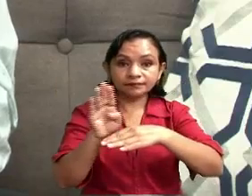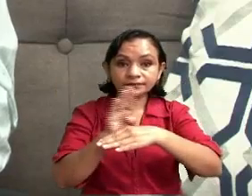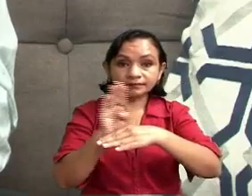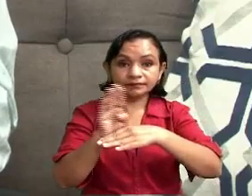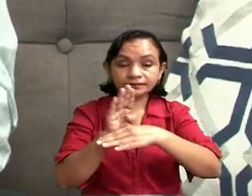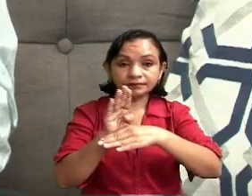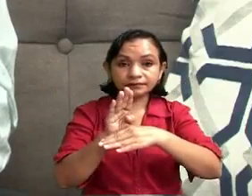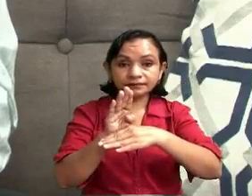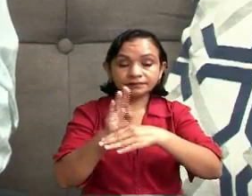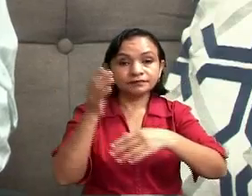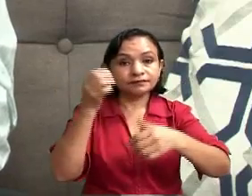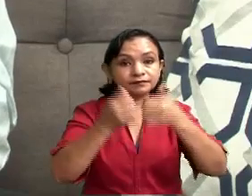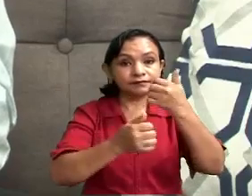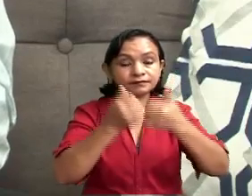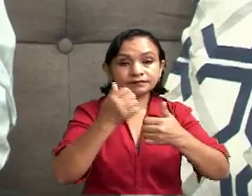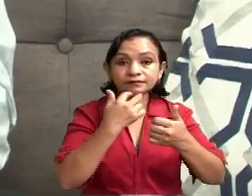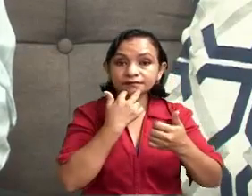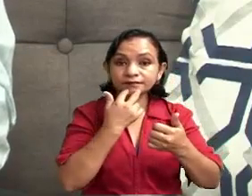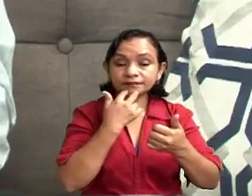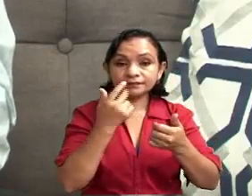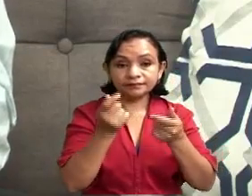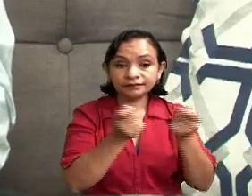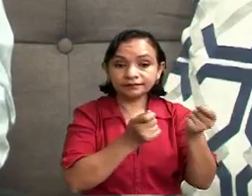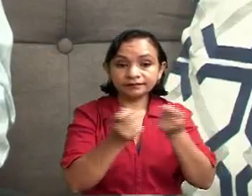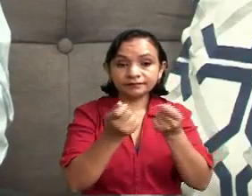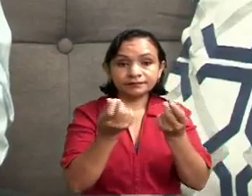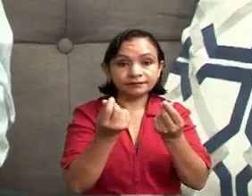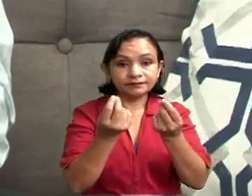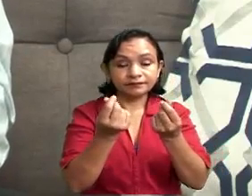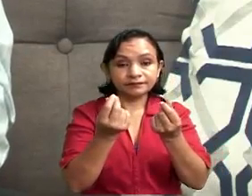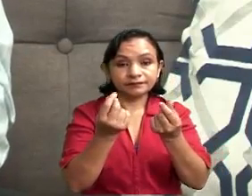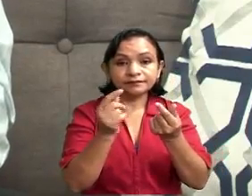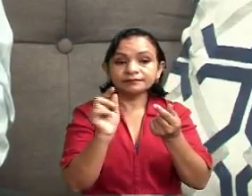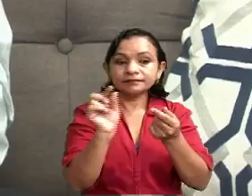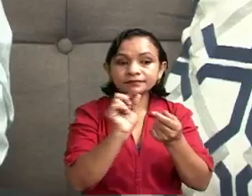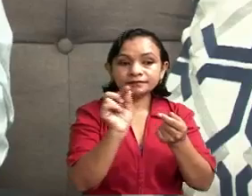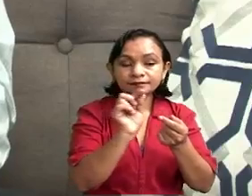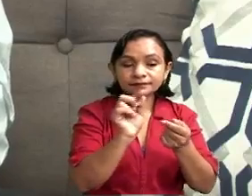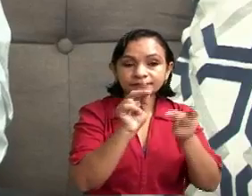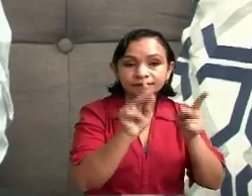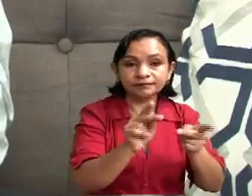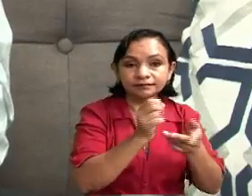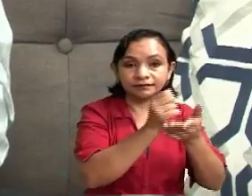no tuviese problemas en administrar su política de crédito,